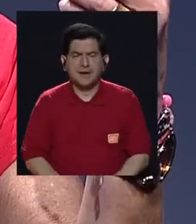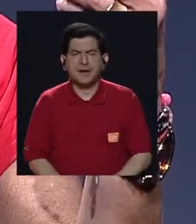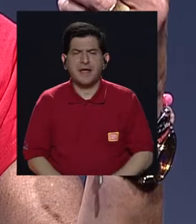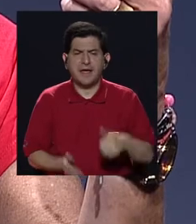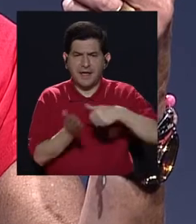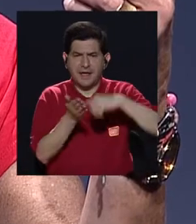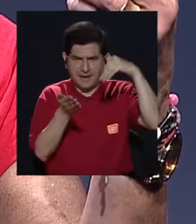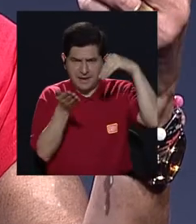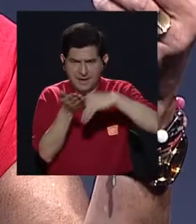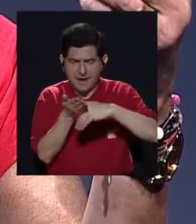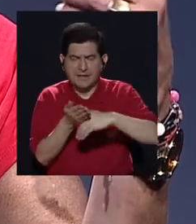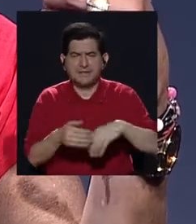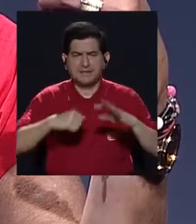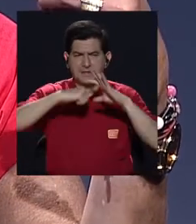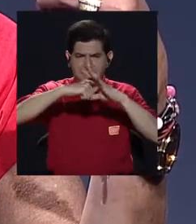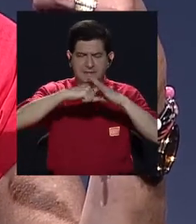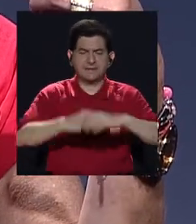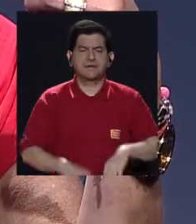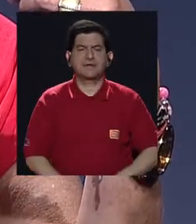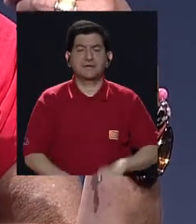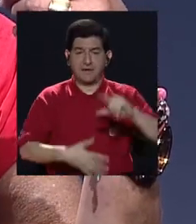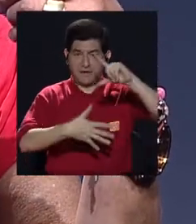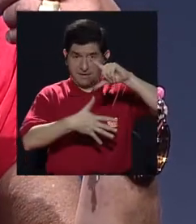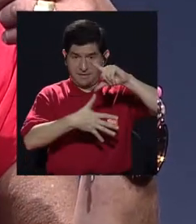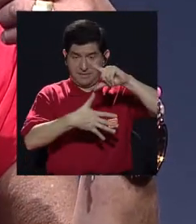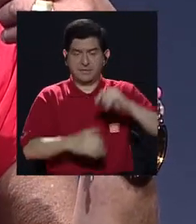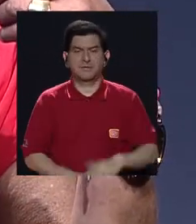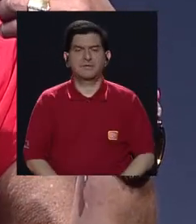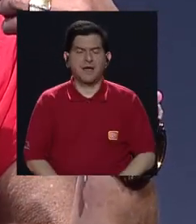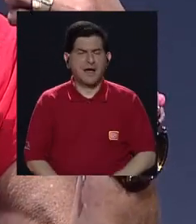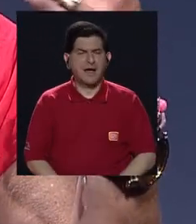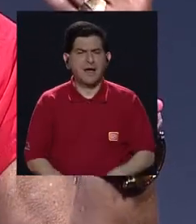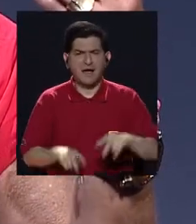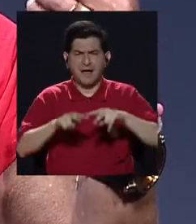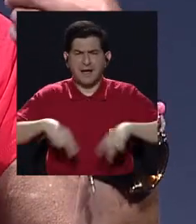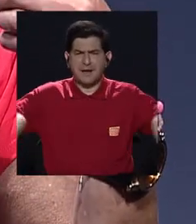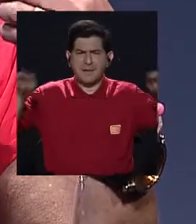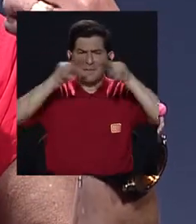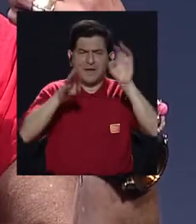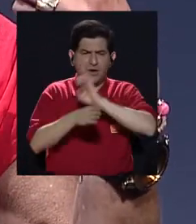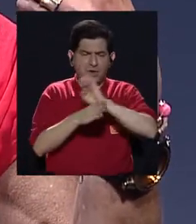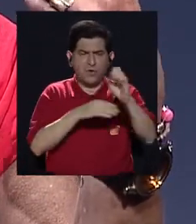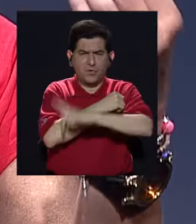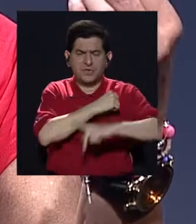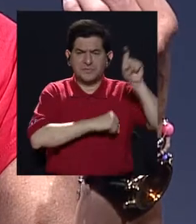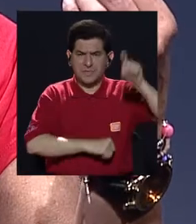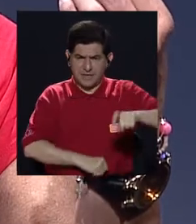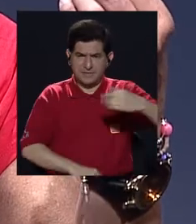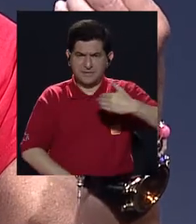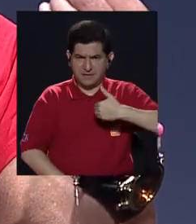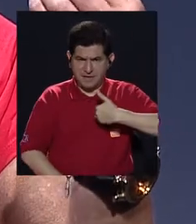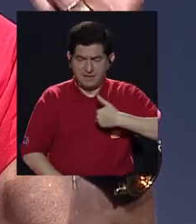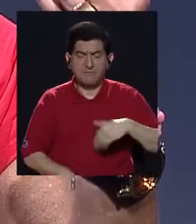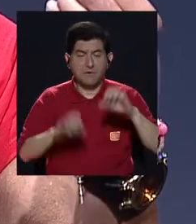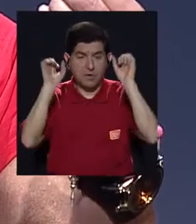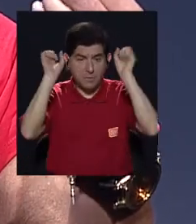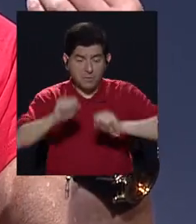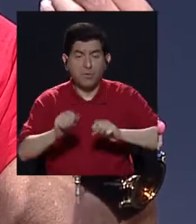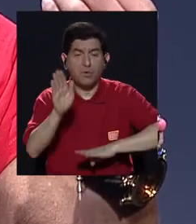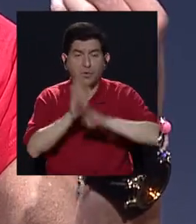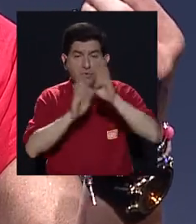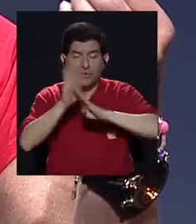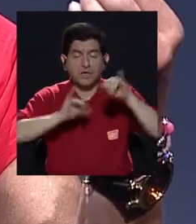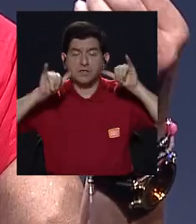carta de la tierra para américa latina o sea cuáles son los valores éticos que un país tiene que tener para poder